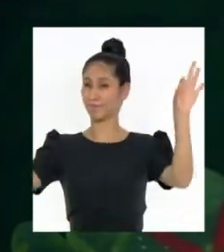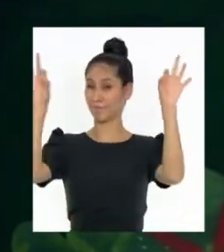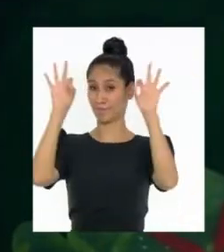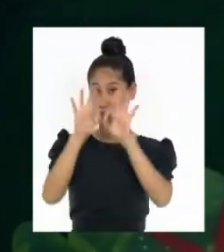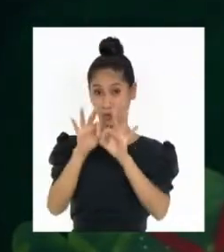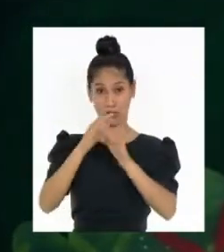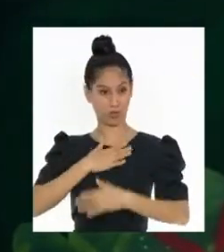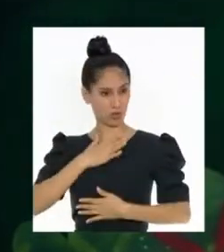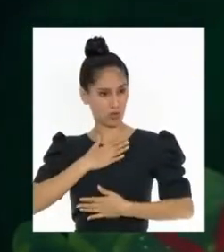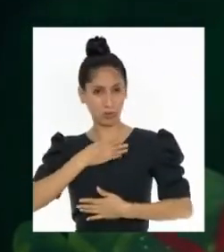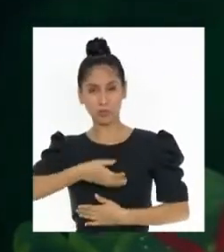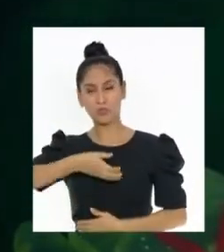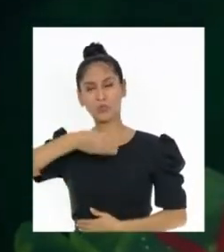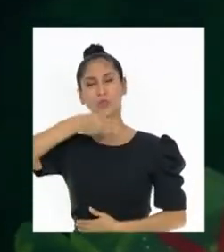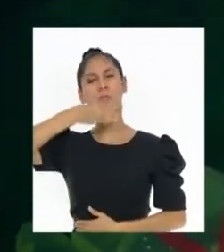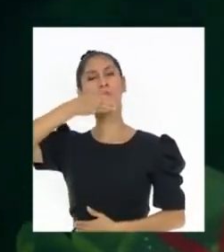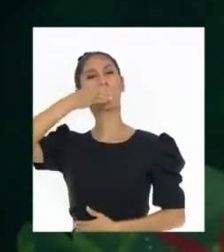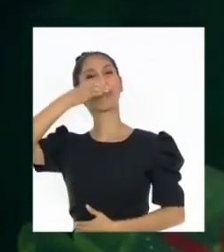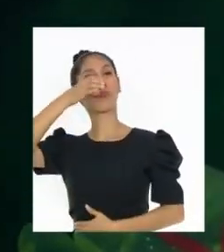mantener nuestro cuerpo hidratado.